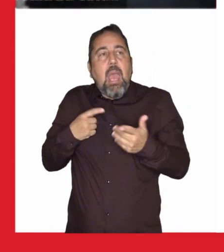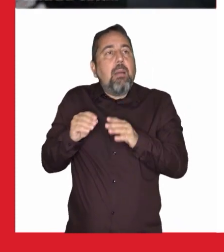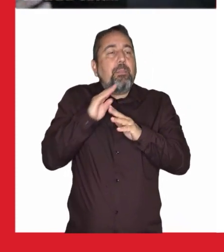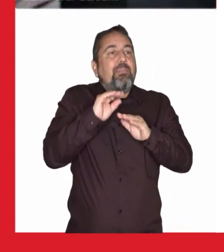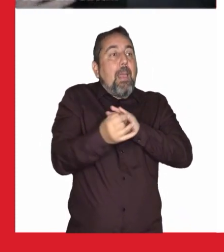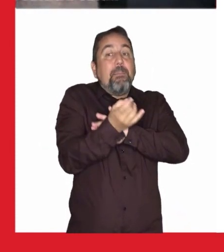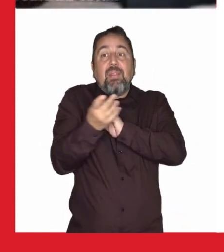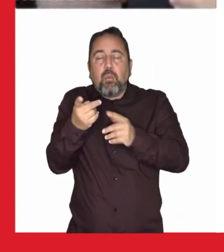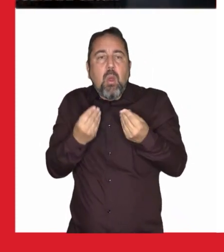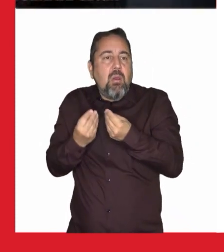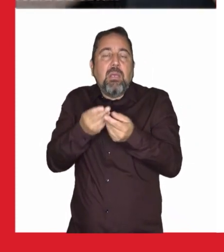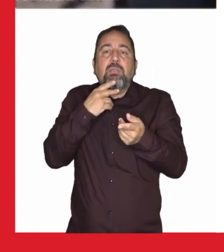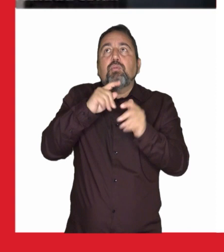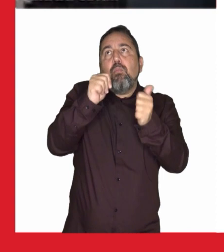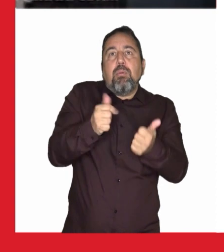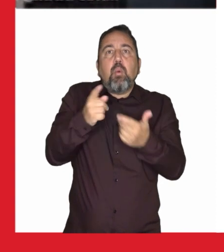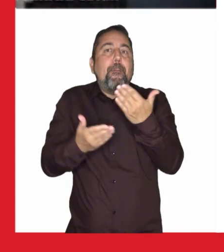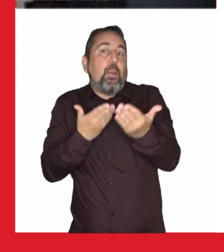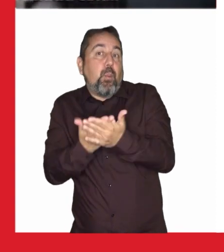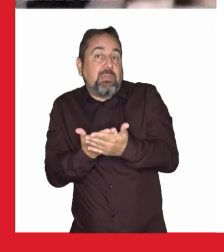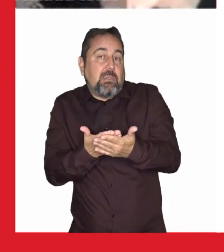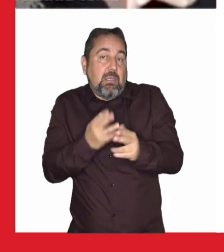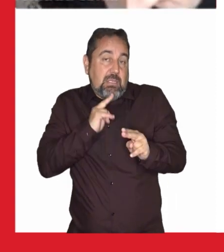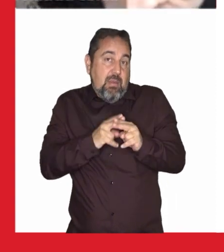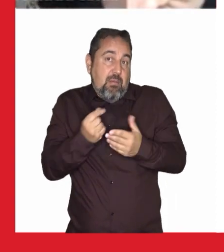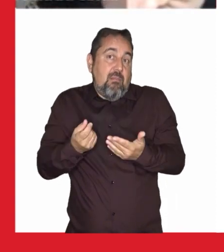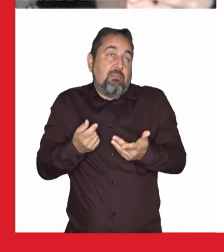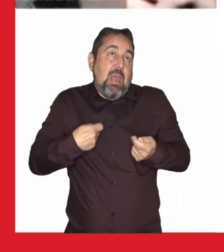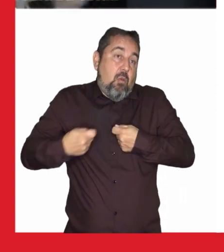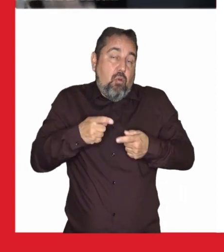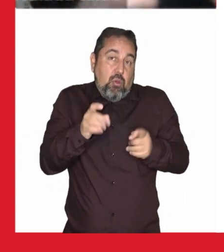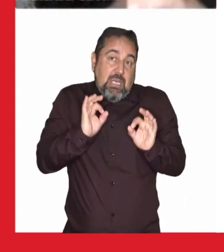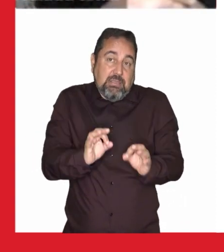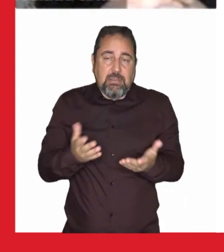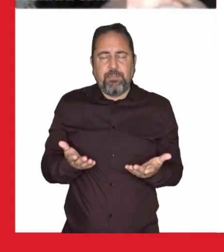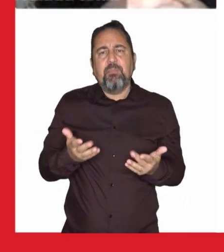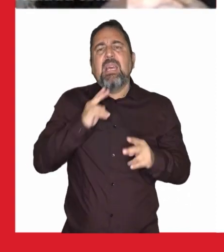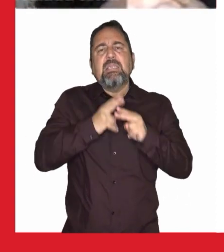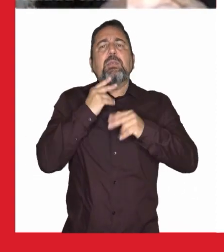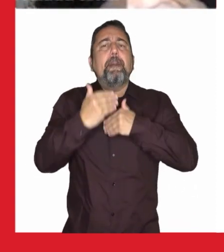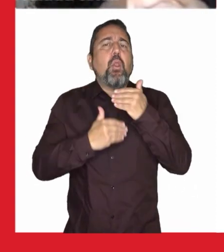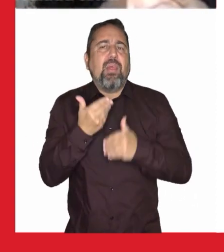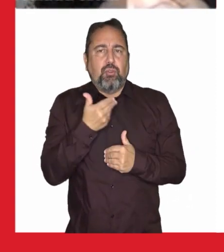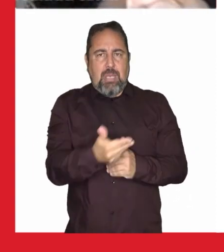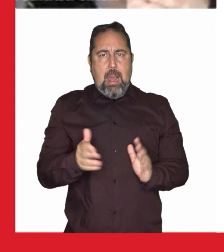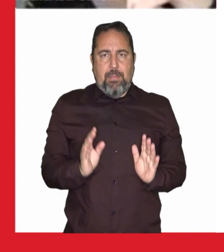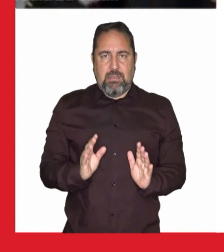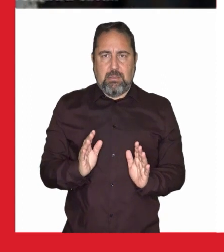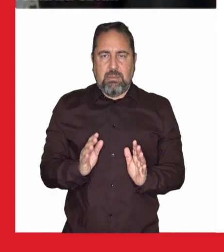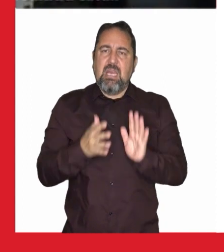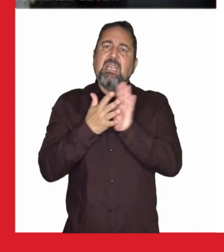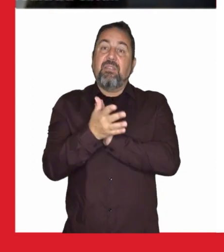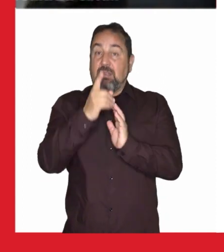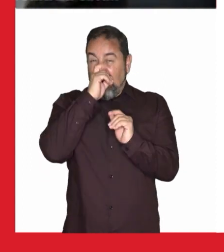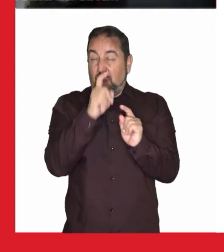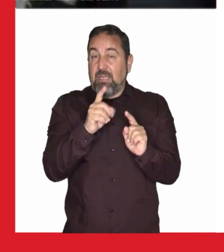hacer para poder acompañar emprendedores, si es tu modelo, si tu propuesta de valor es esa. ¿De acuerdo? Esos